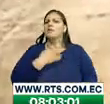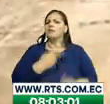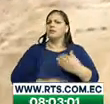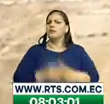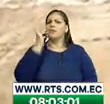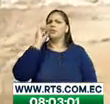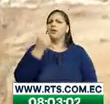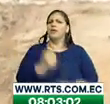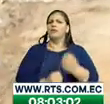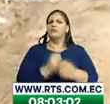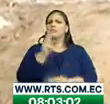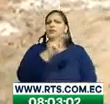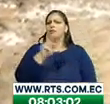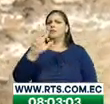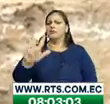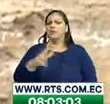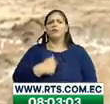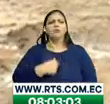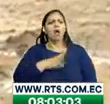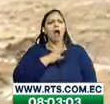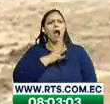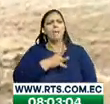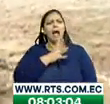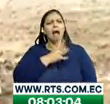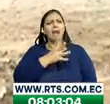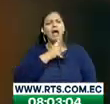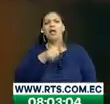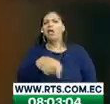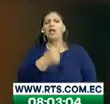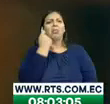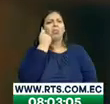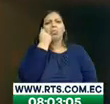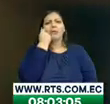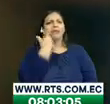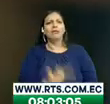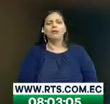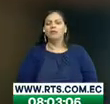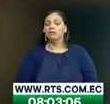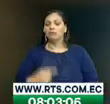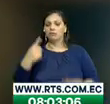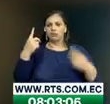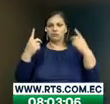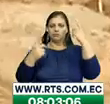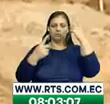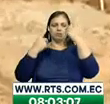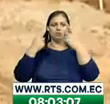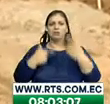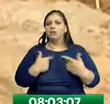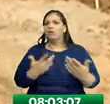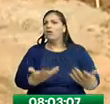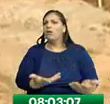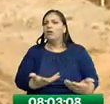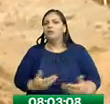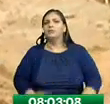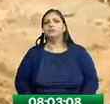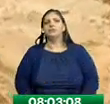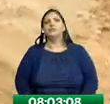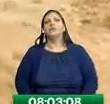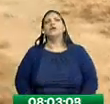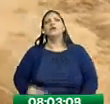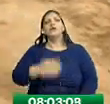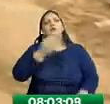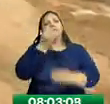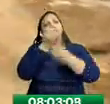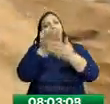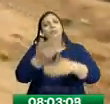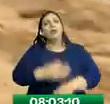la Policía Nacional que investigue ese caso y capture a las personas que fingen ser funcionarios municipales. Y ante cualquier movimiento sospechoso, la